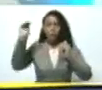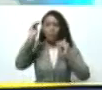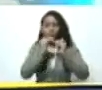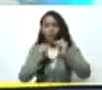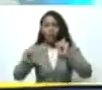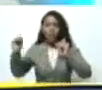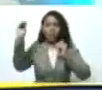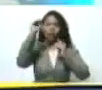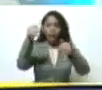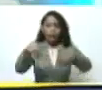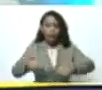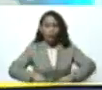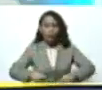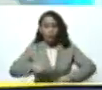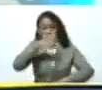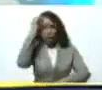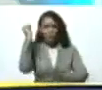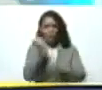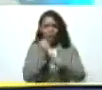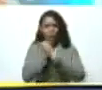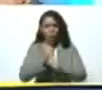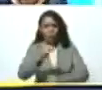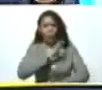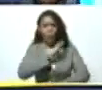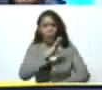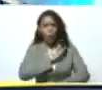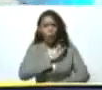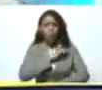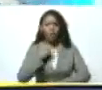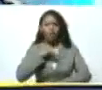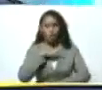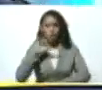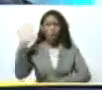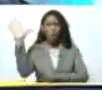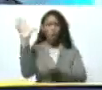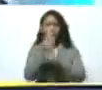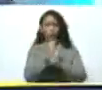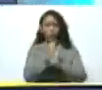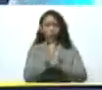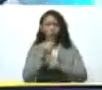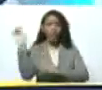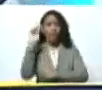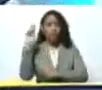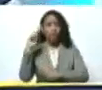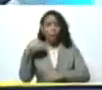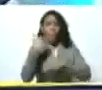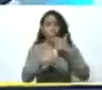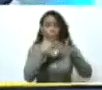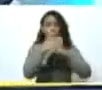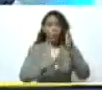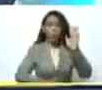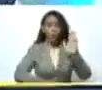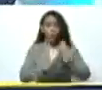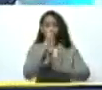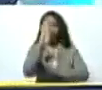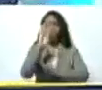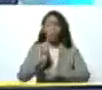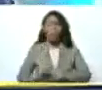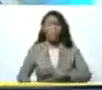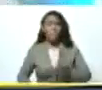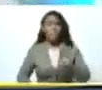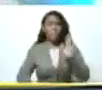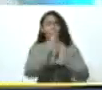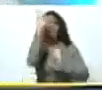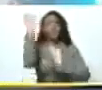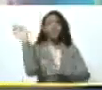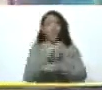crecer con esfuerzo y trabajo propio, y lo estamos logrando, y Venezuela va logrando, como un cohete, un